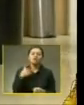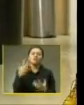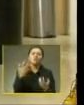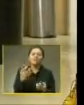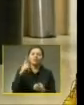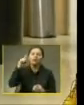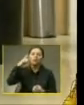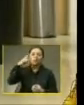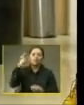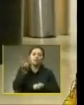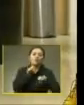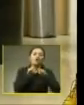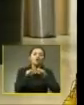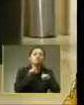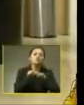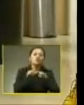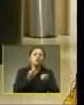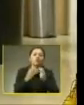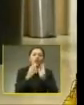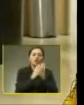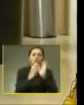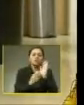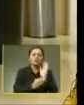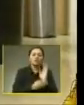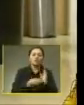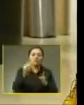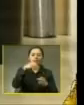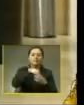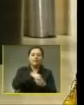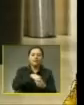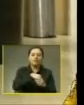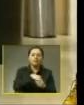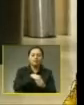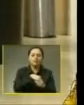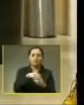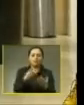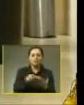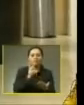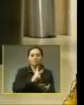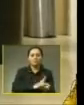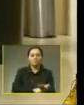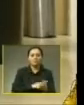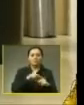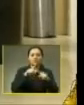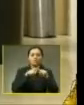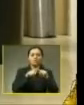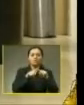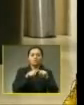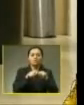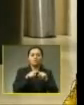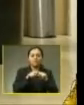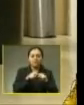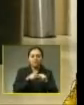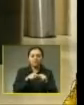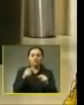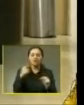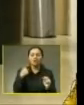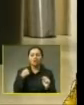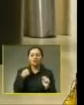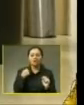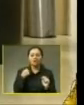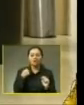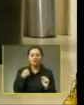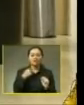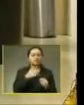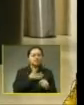Estado controle el contenido de lo que va a ir en esa programación dependiendo de lo que le conviene o no le